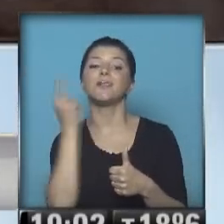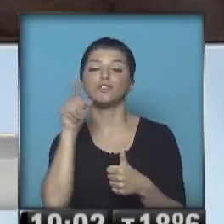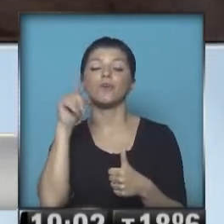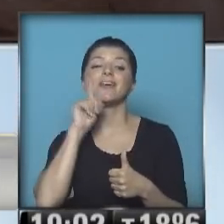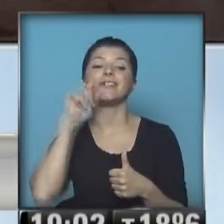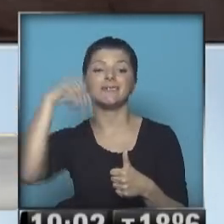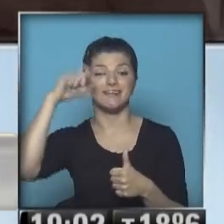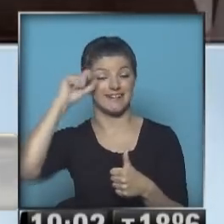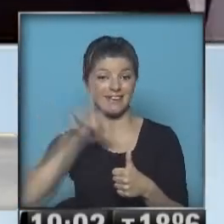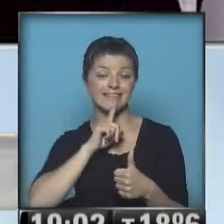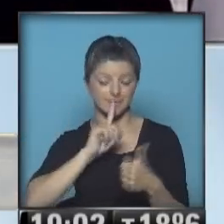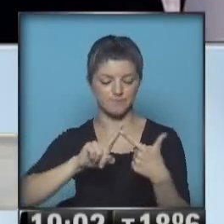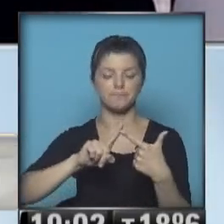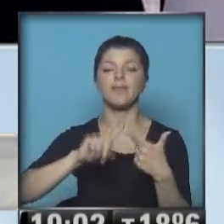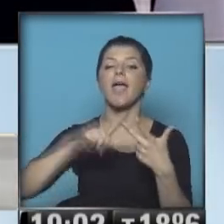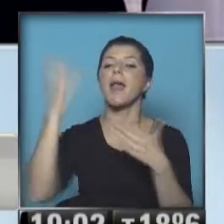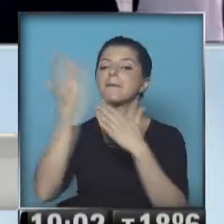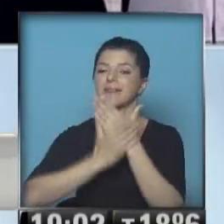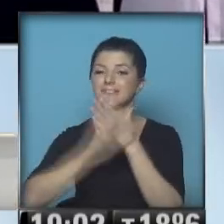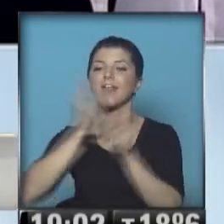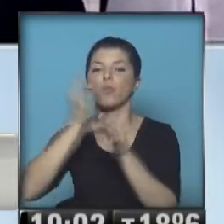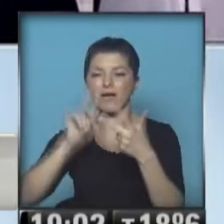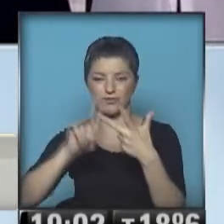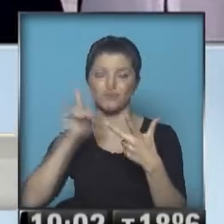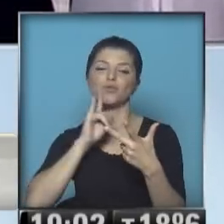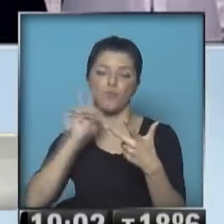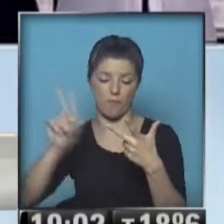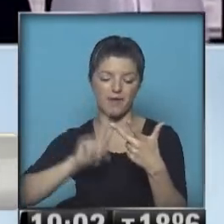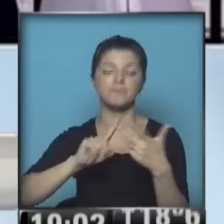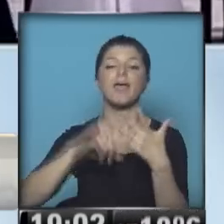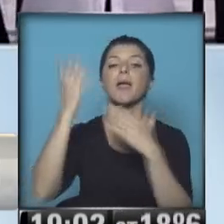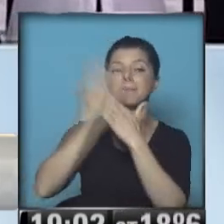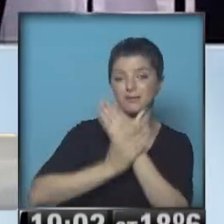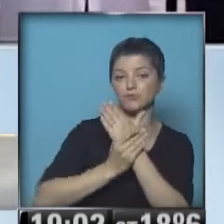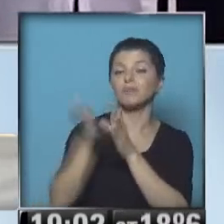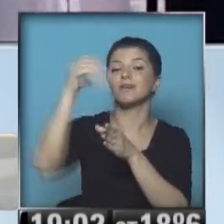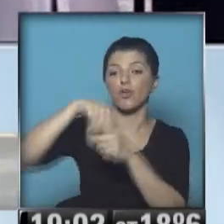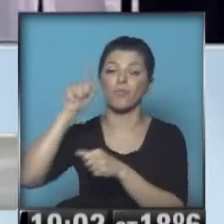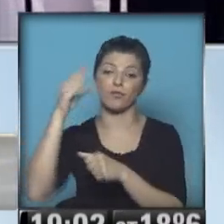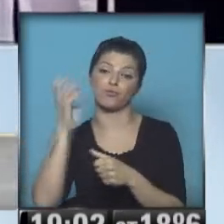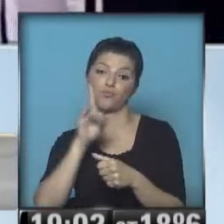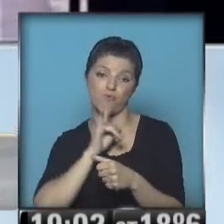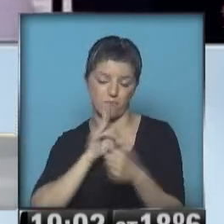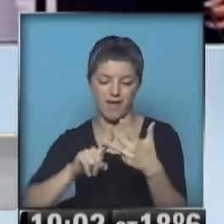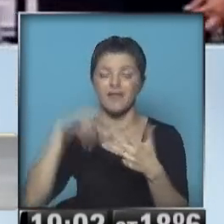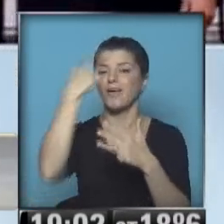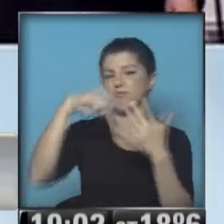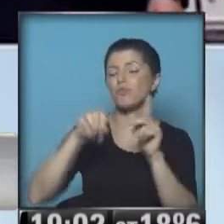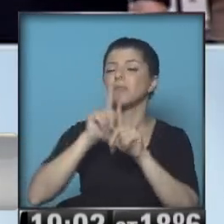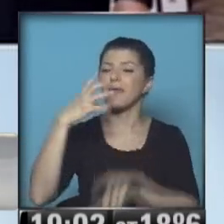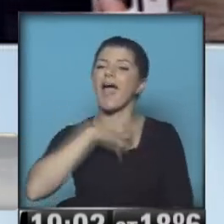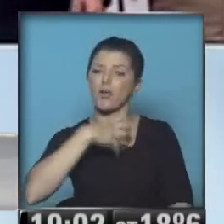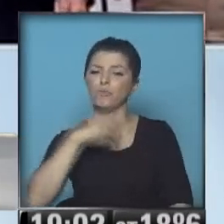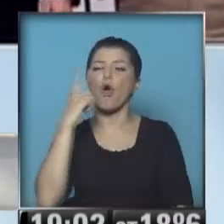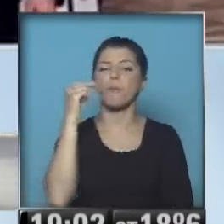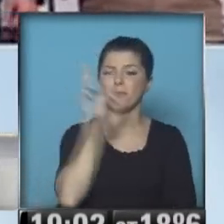INET, Eduardo Arangundi, además la ministra de Educación de Tucumán, el ministro del Interior de la provincia de Tucumán. Bueno, muchísimos alumnos y alumnas, presidenta,